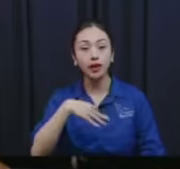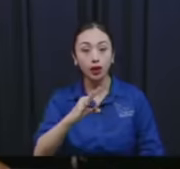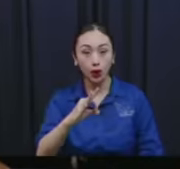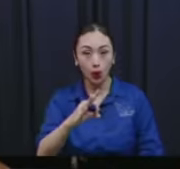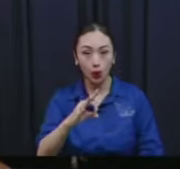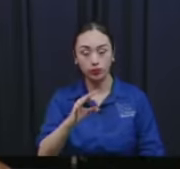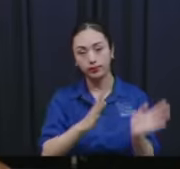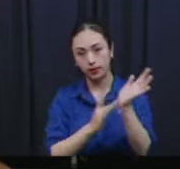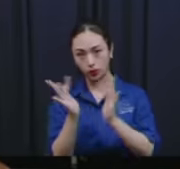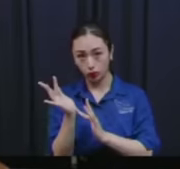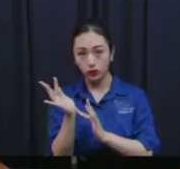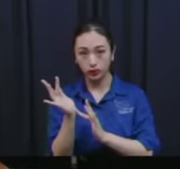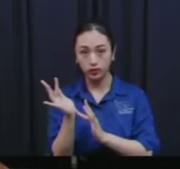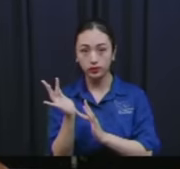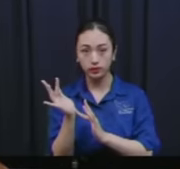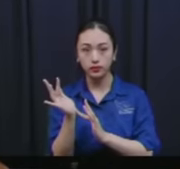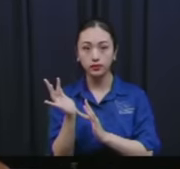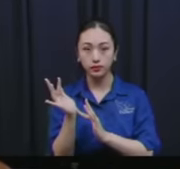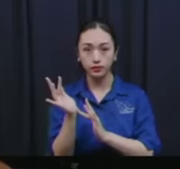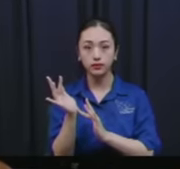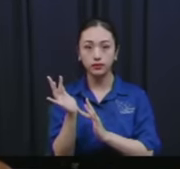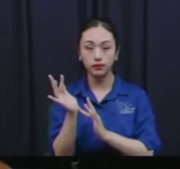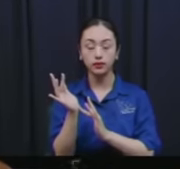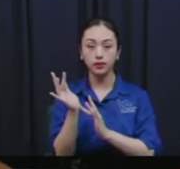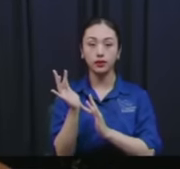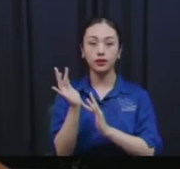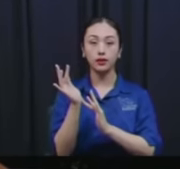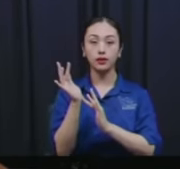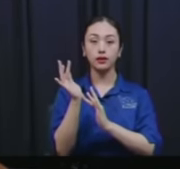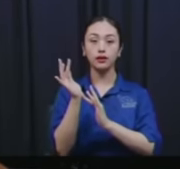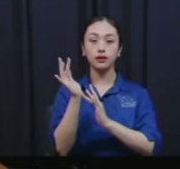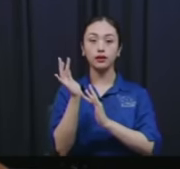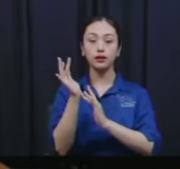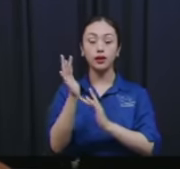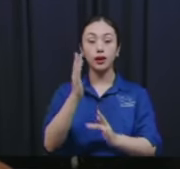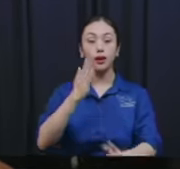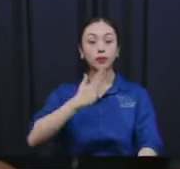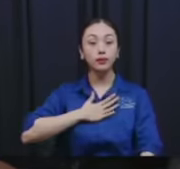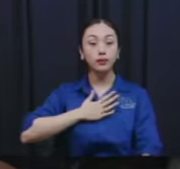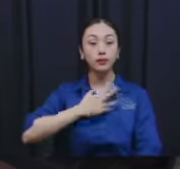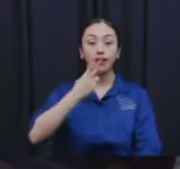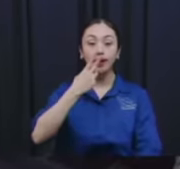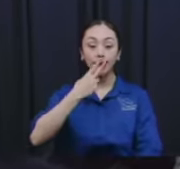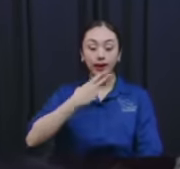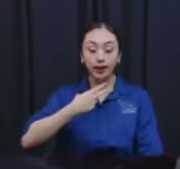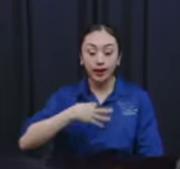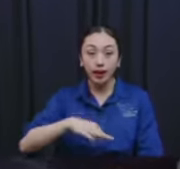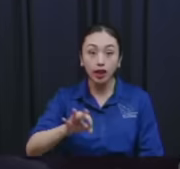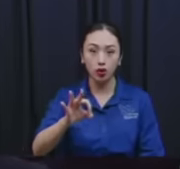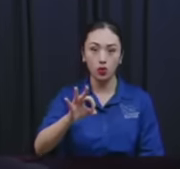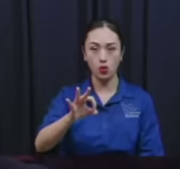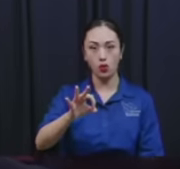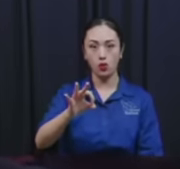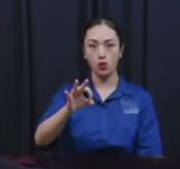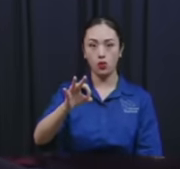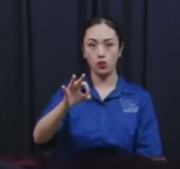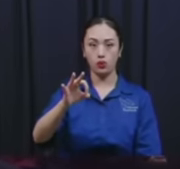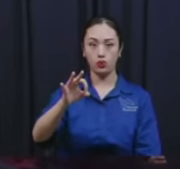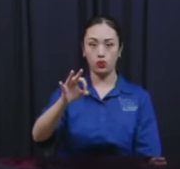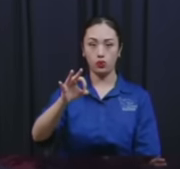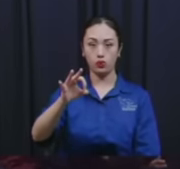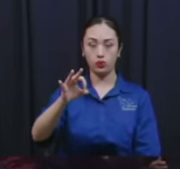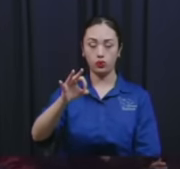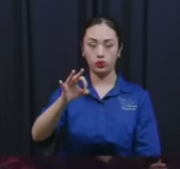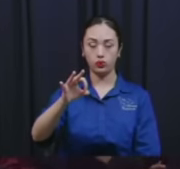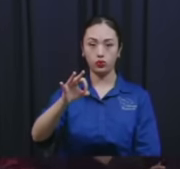hijo al que yo del que yo digo mi hijo eres tú Yo te he engendrado